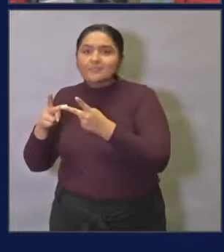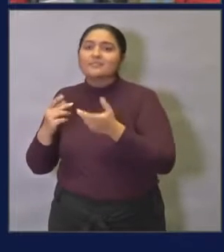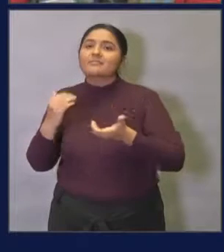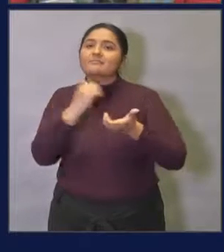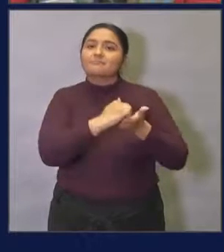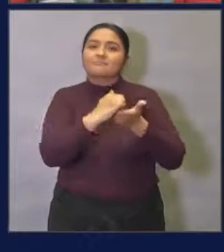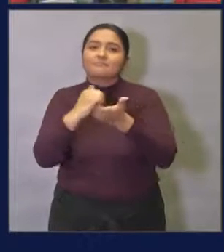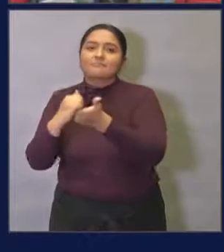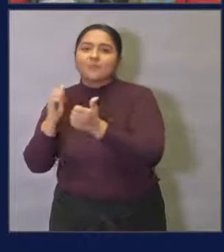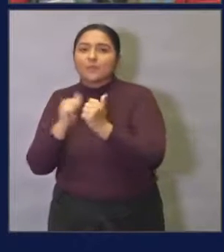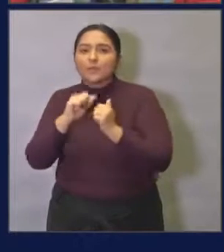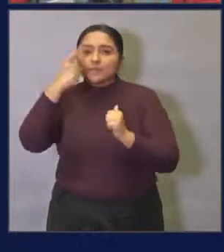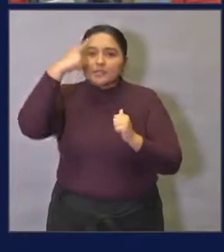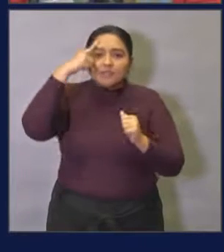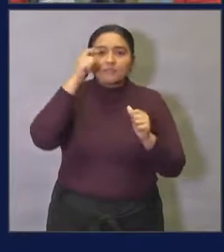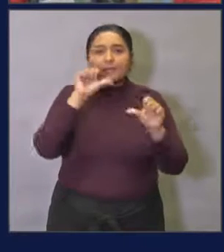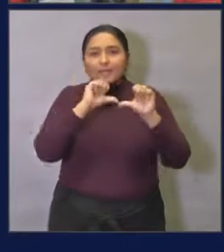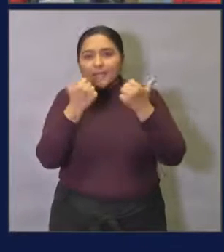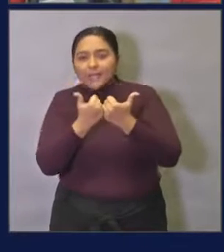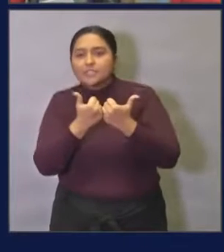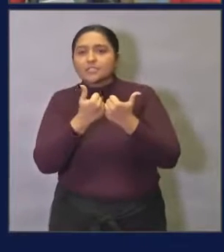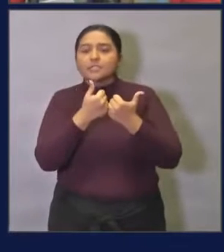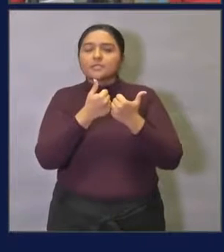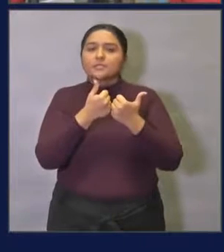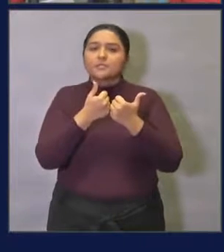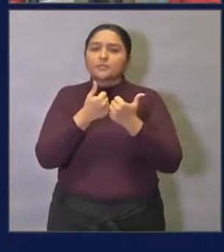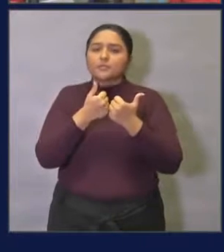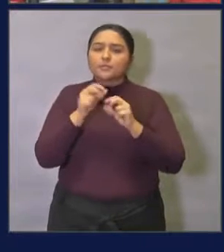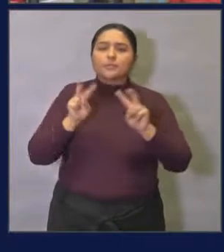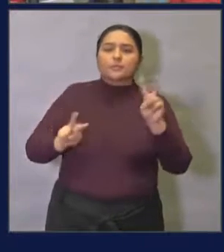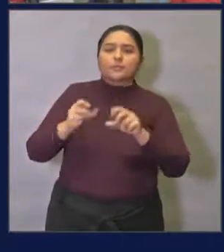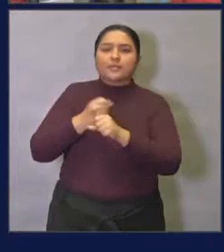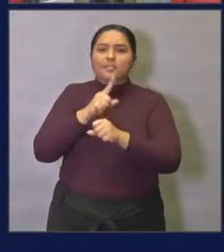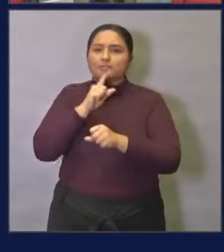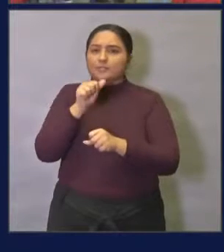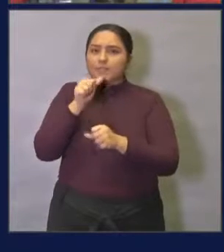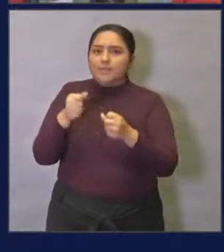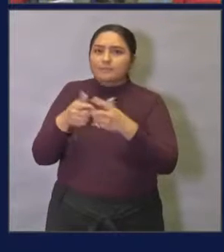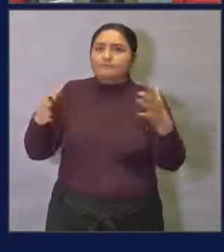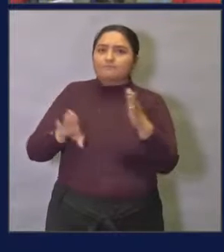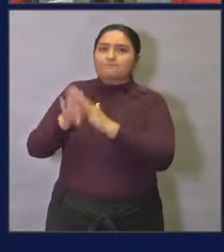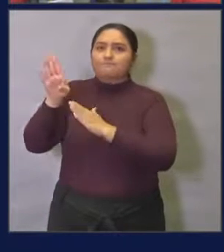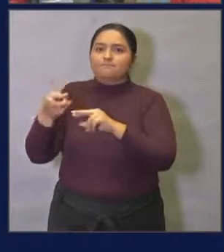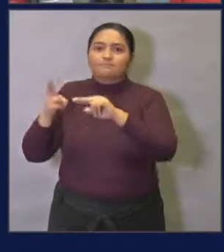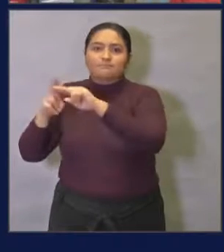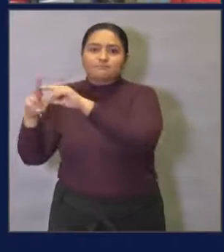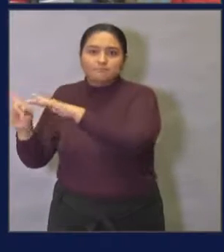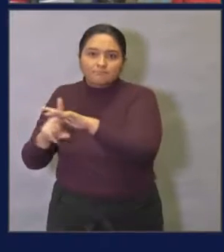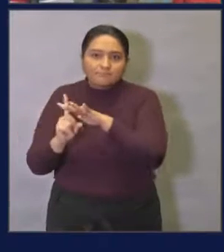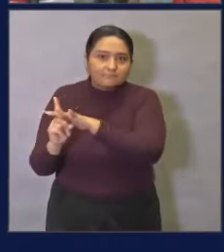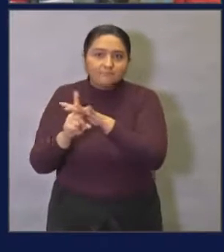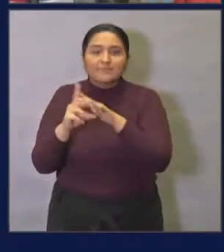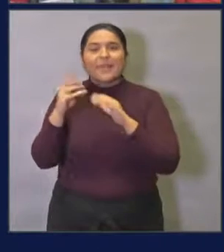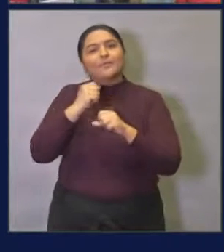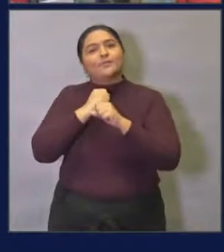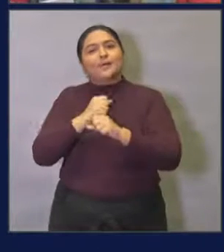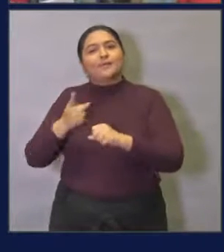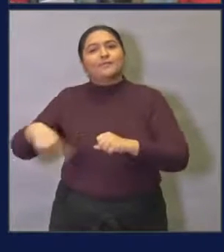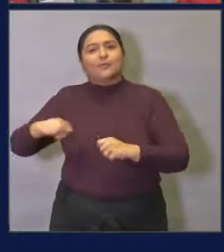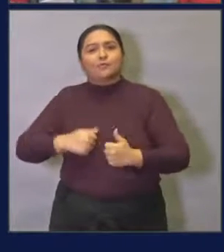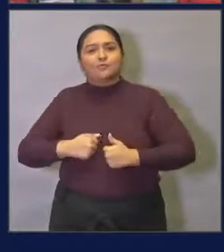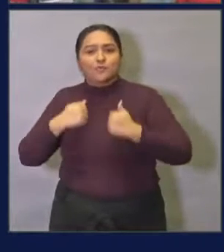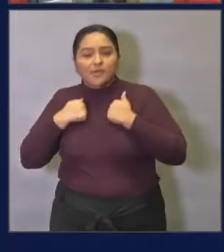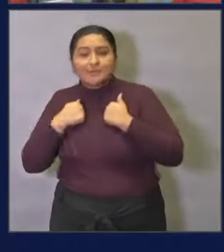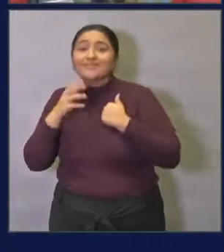entidades gubernamentales para vigilar los brotes y tomar medidas y así proteger aún más tanto a los residentes como